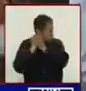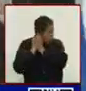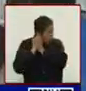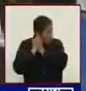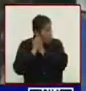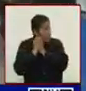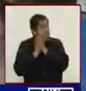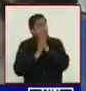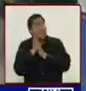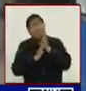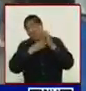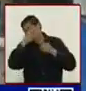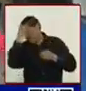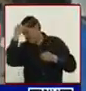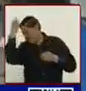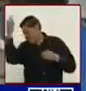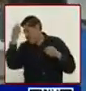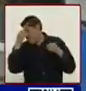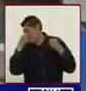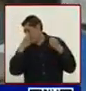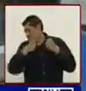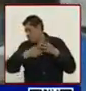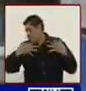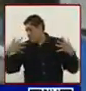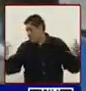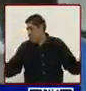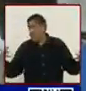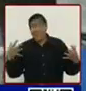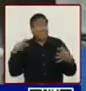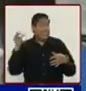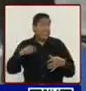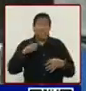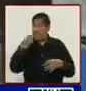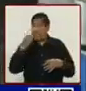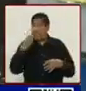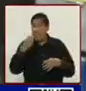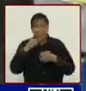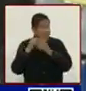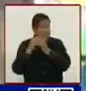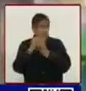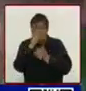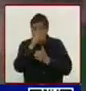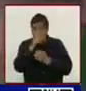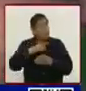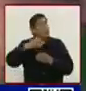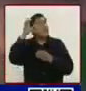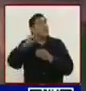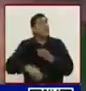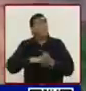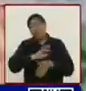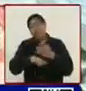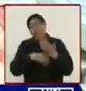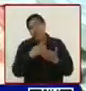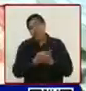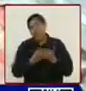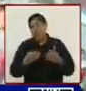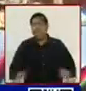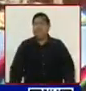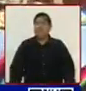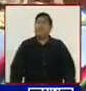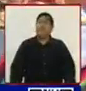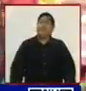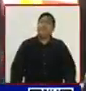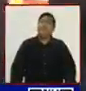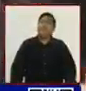las ilusiones pequeñas se convierten en grandes sueños. Y sí, dicen que el Equeco lo cumple todo. Sé que el Equeco cambiará